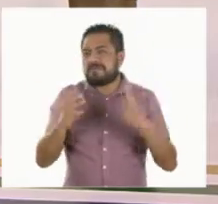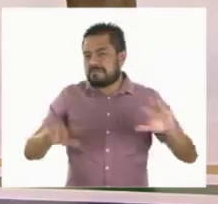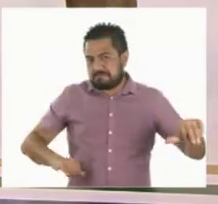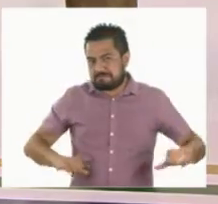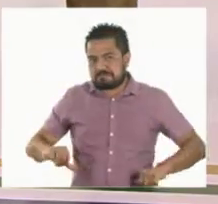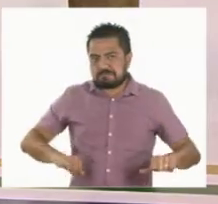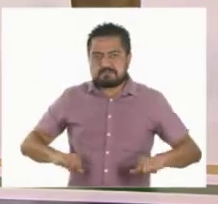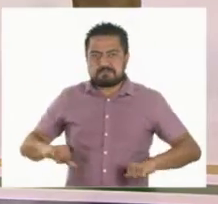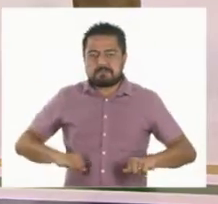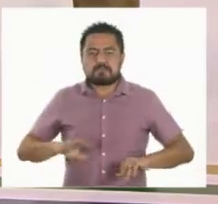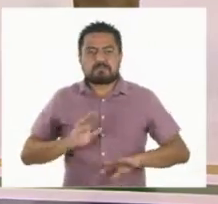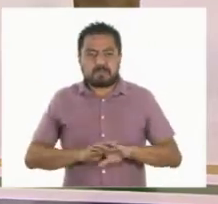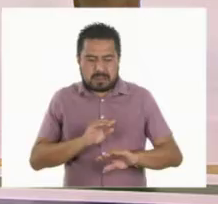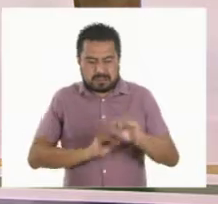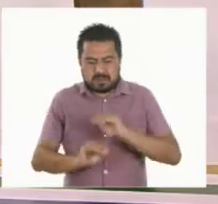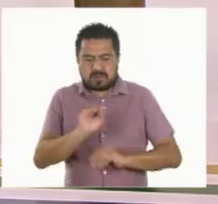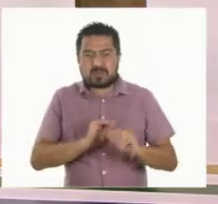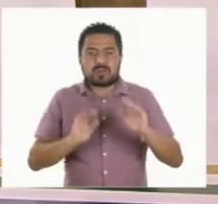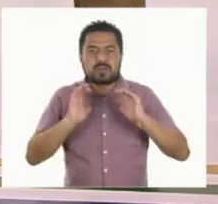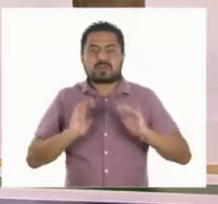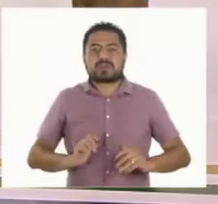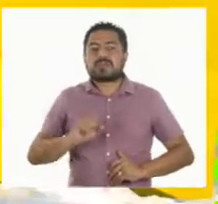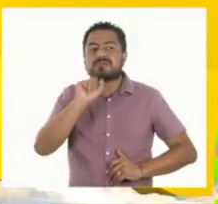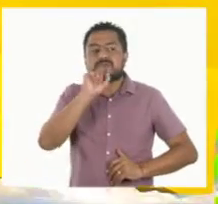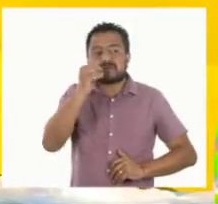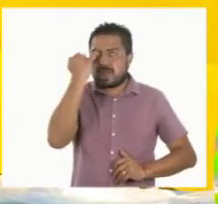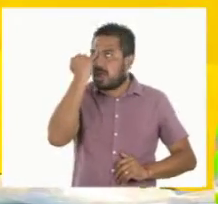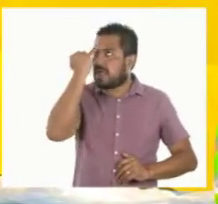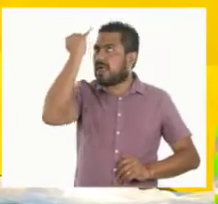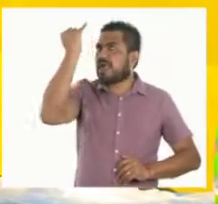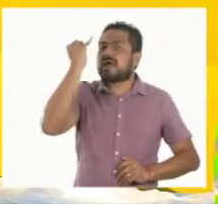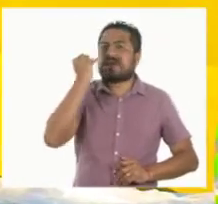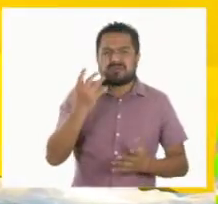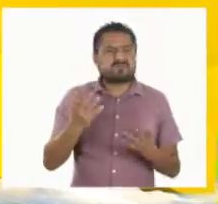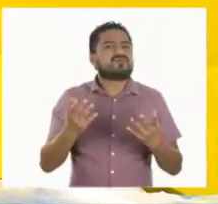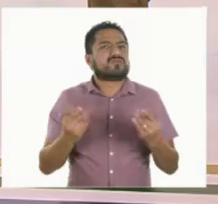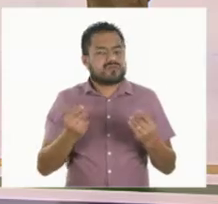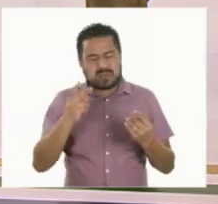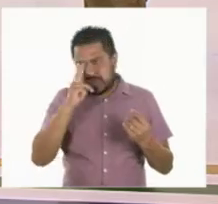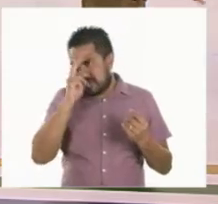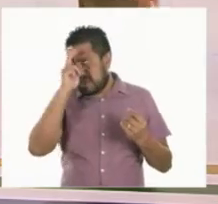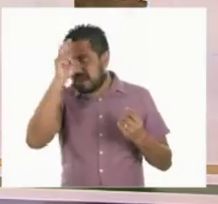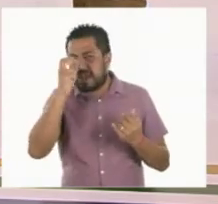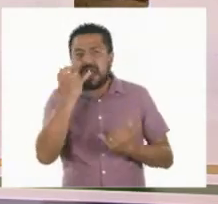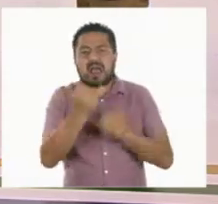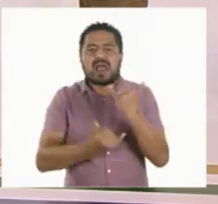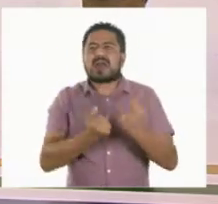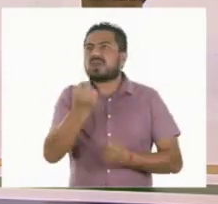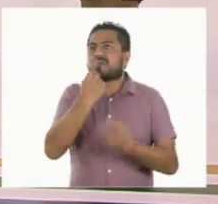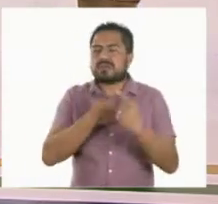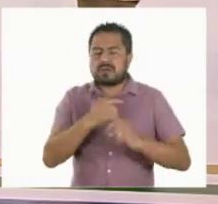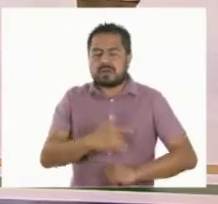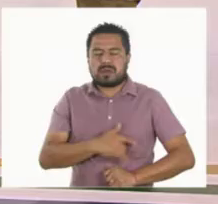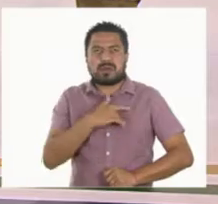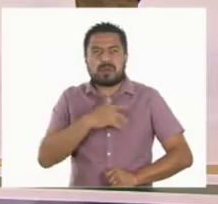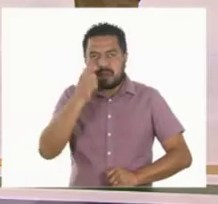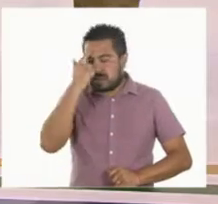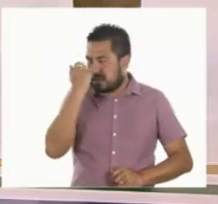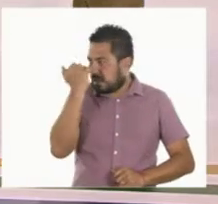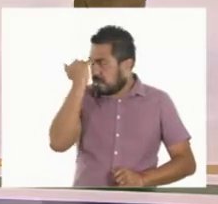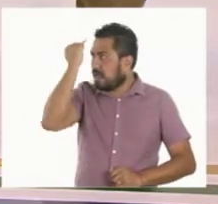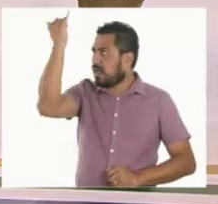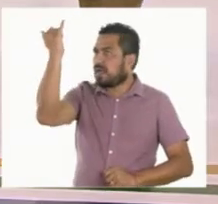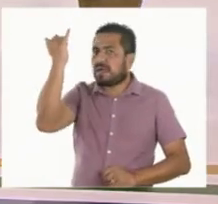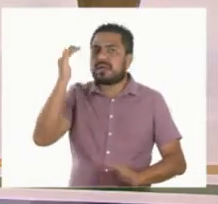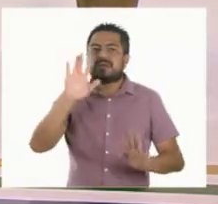actividad, activación física. Y la imaginación también, y ¿no? Y mucho la imaginación. Hay juegos que despiertan mucho la imaginación. Sí.